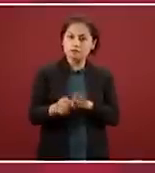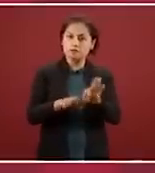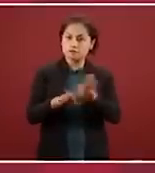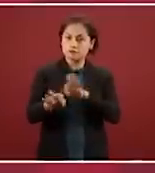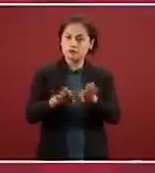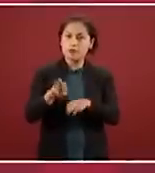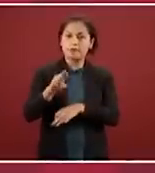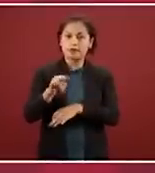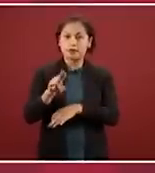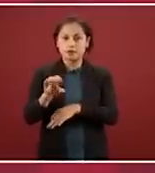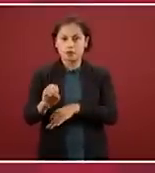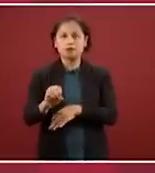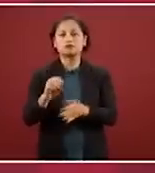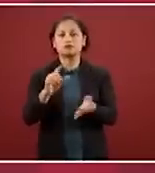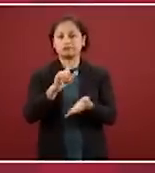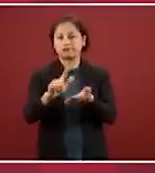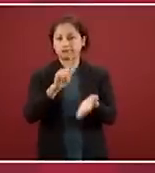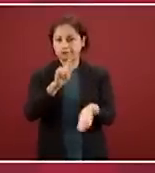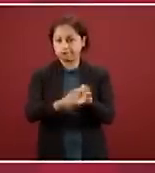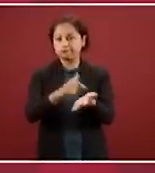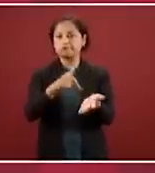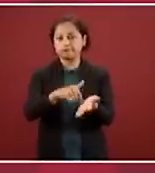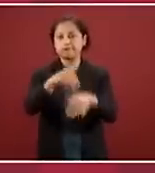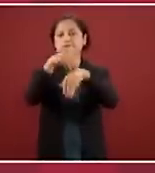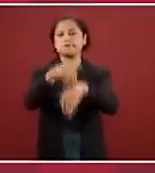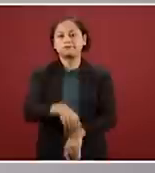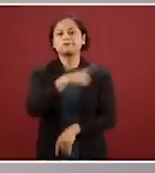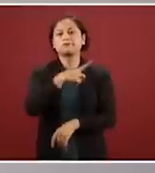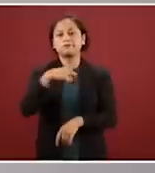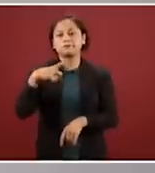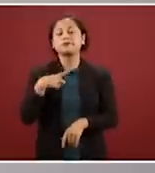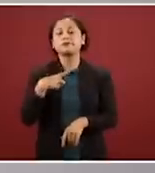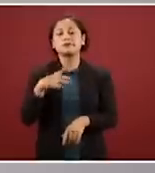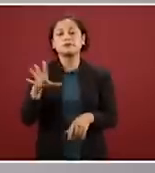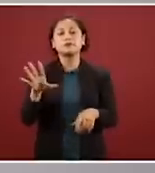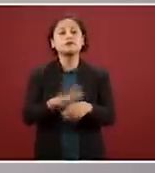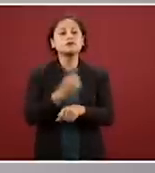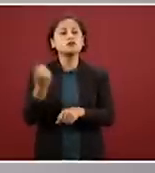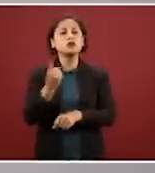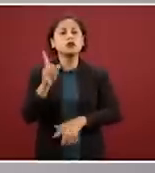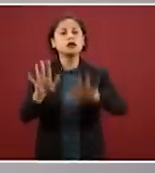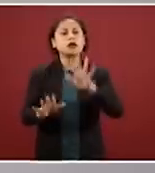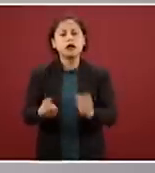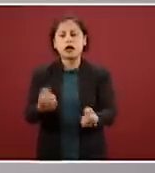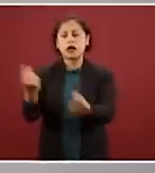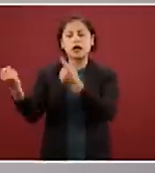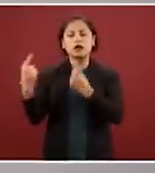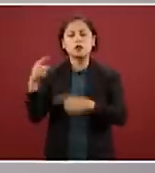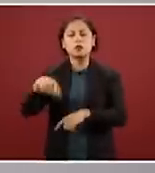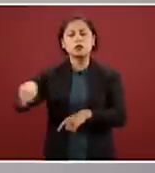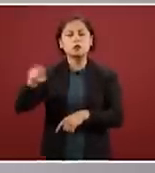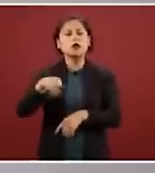porque no se trata de que se aumente el salario y que quede nada